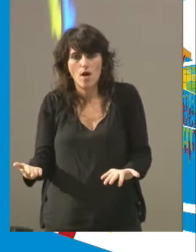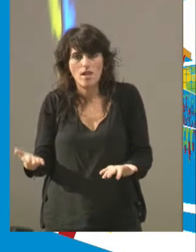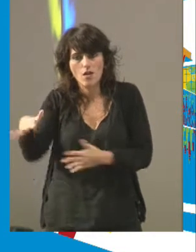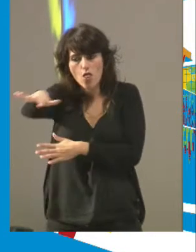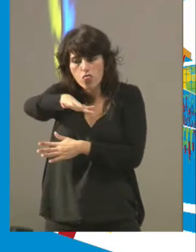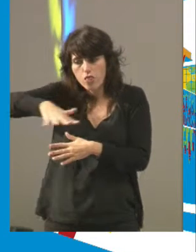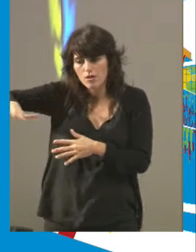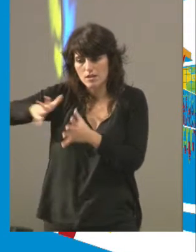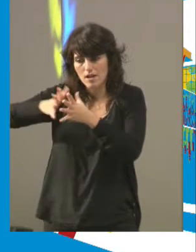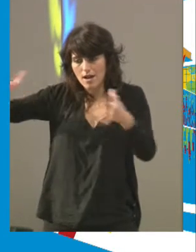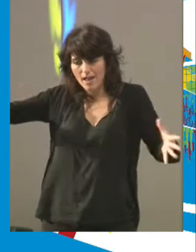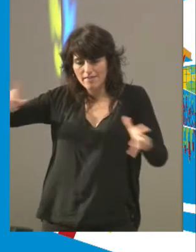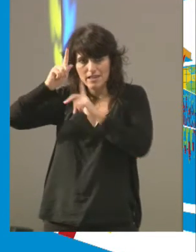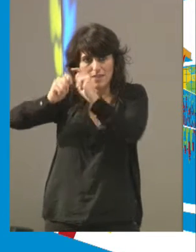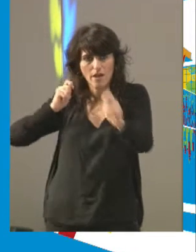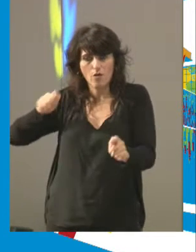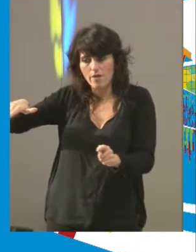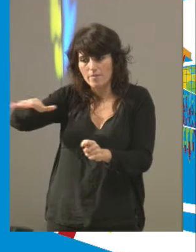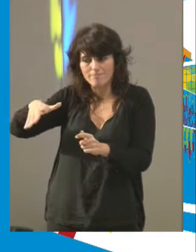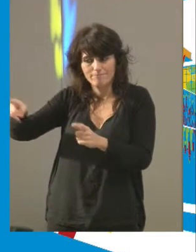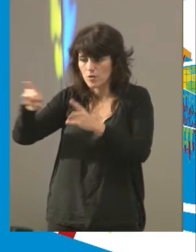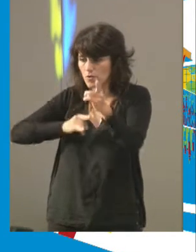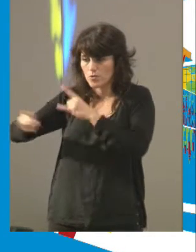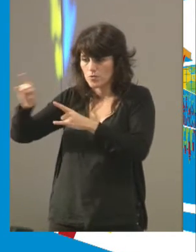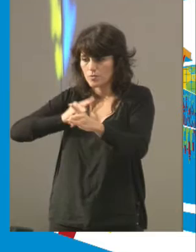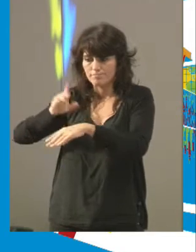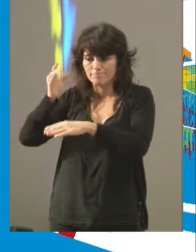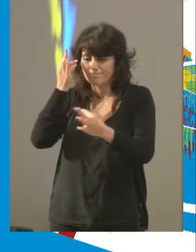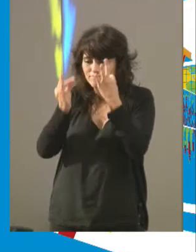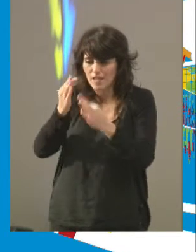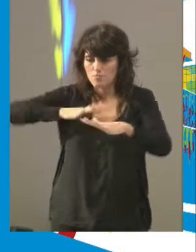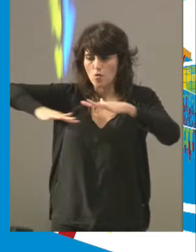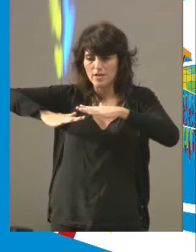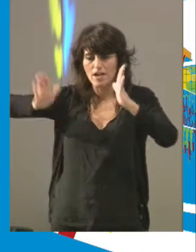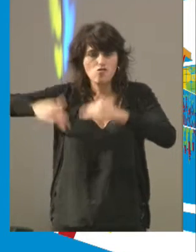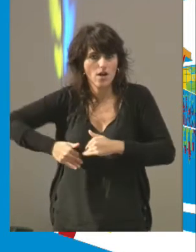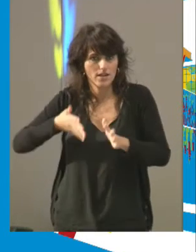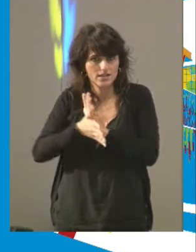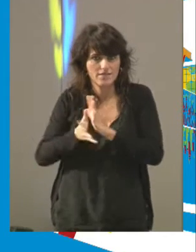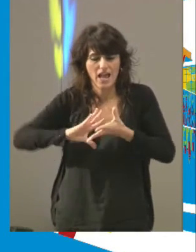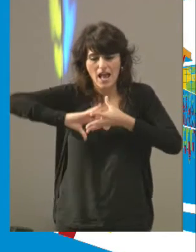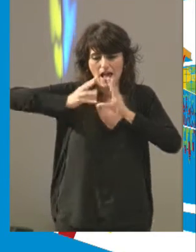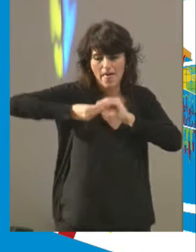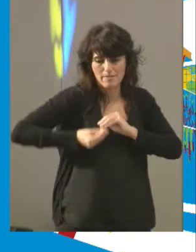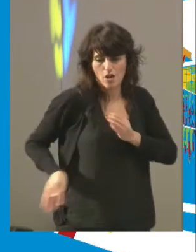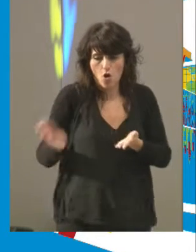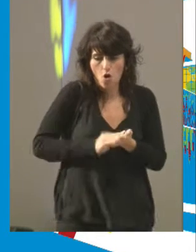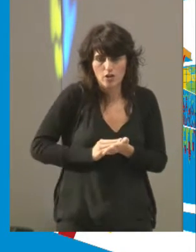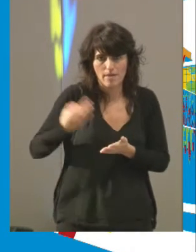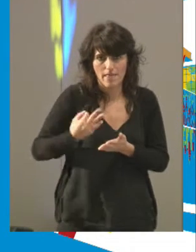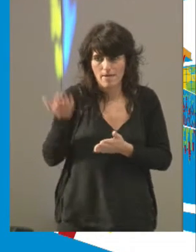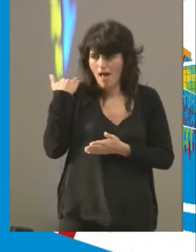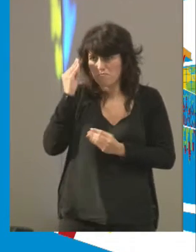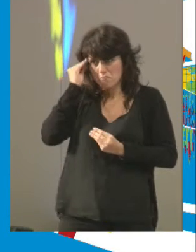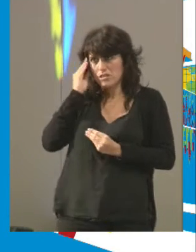grandes zonas del área de Zaragoza en el que no registrábamos con precisión la realidad de la movilidad y tuvimos que readaptar lo que inicialmente considerábamos que íbamos